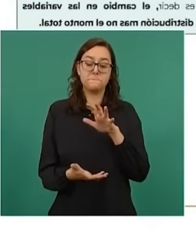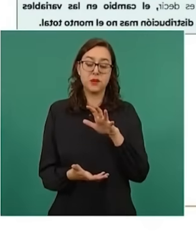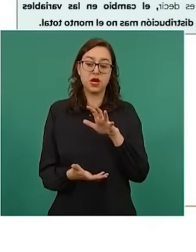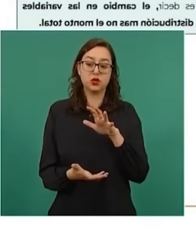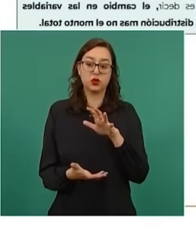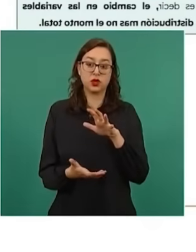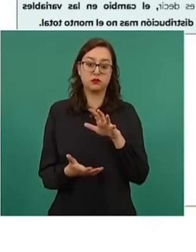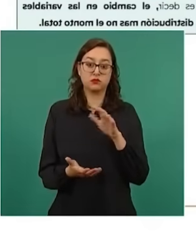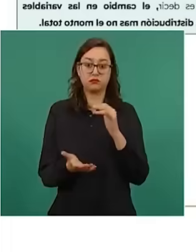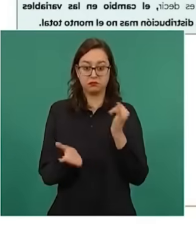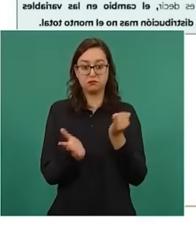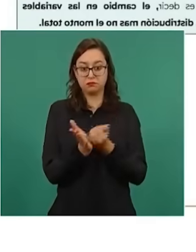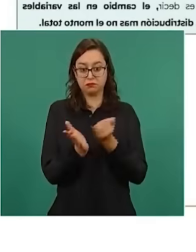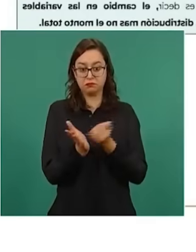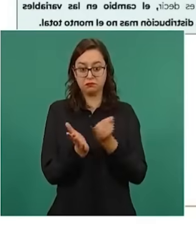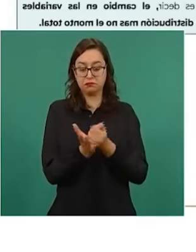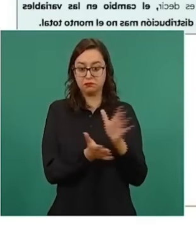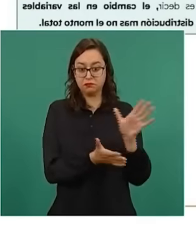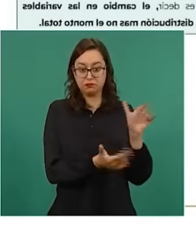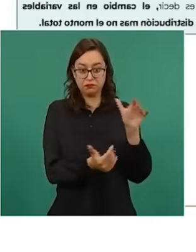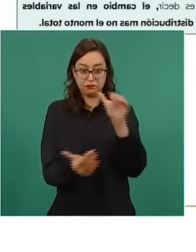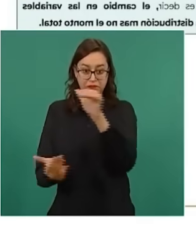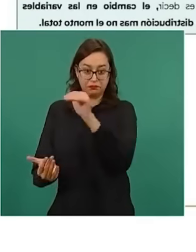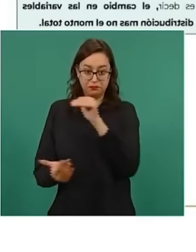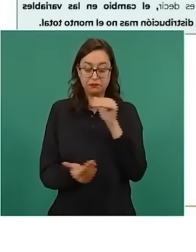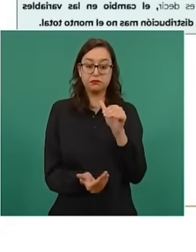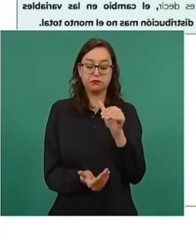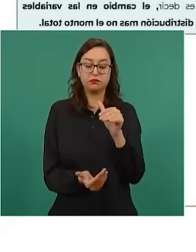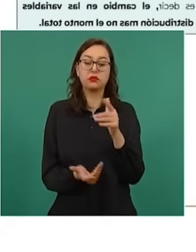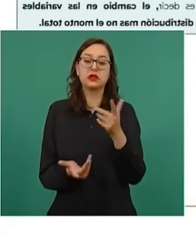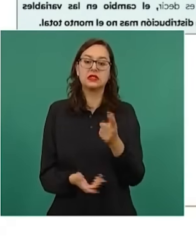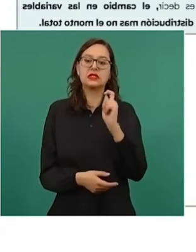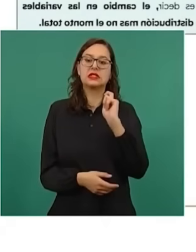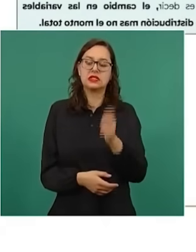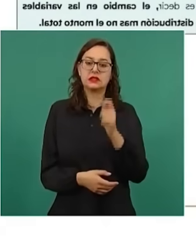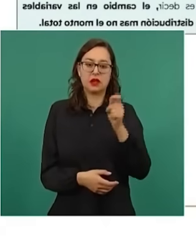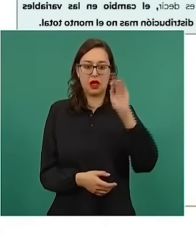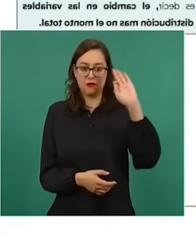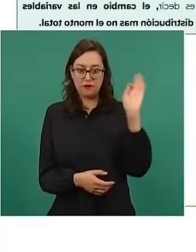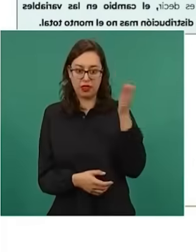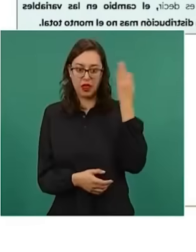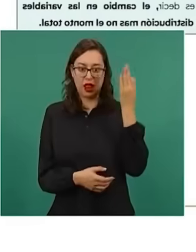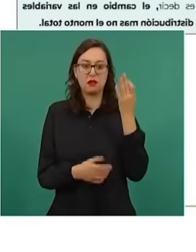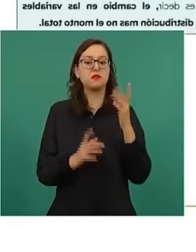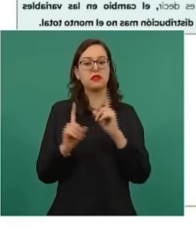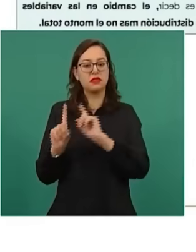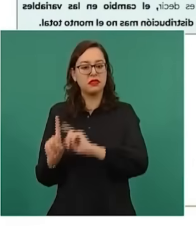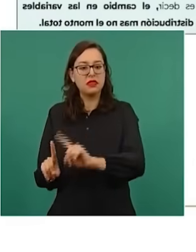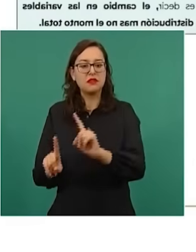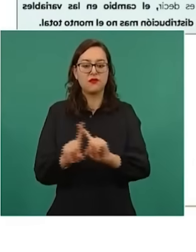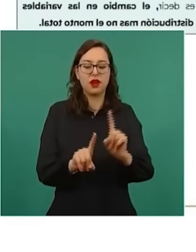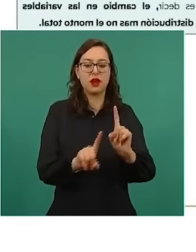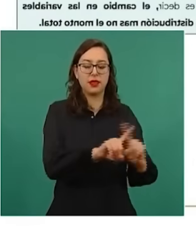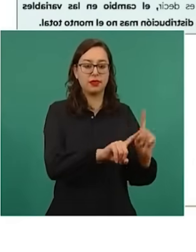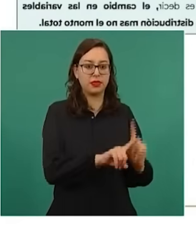para qué las quiero papi Vámonos pum pum pum pum pum se empezaron a subir las tasas de casi un año antes que lo que hizo jeron Powell